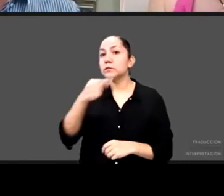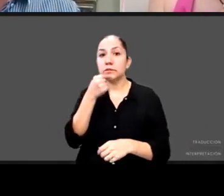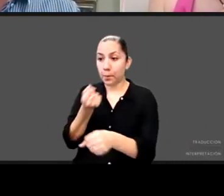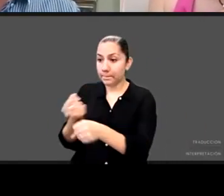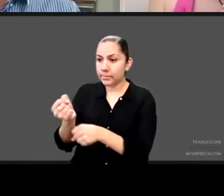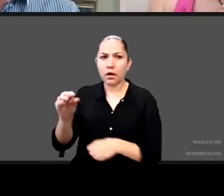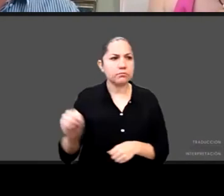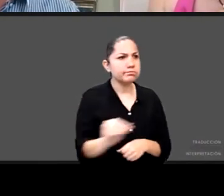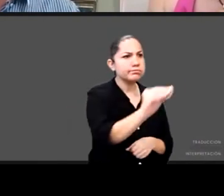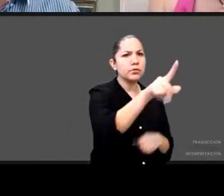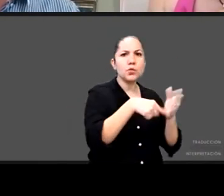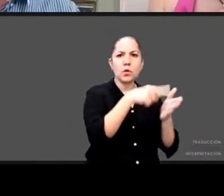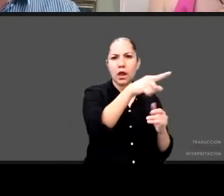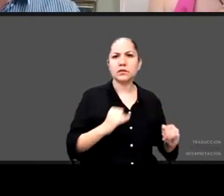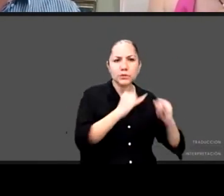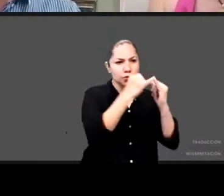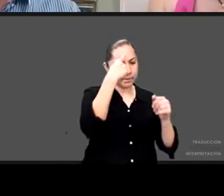puede trabajar con él si su conducta